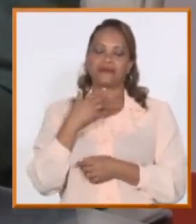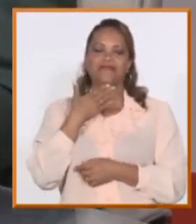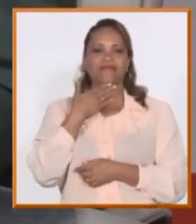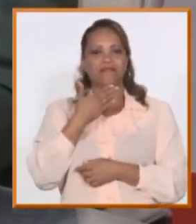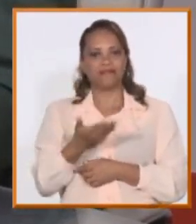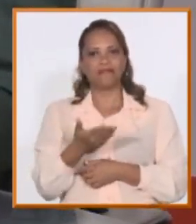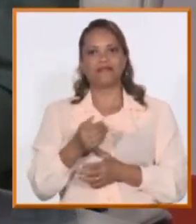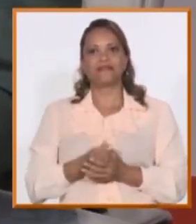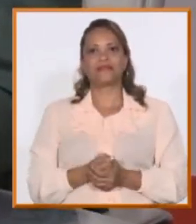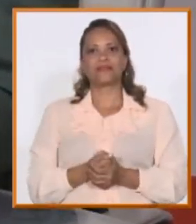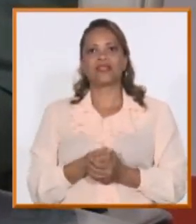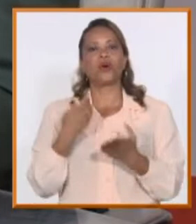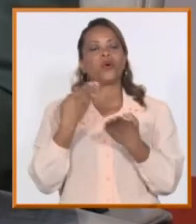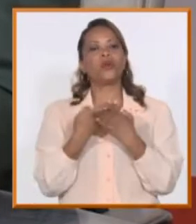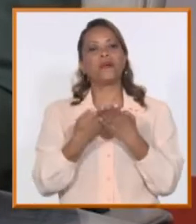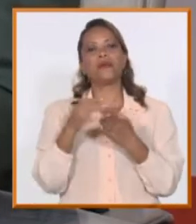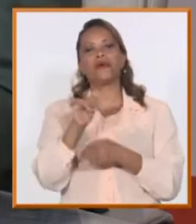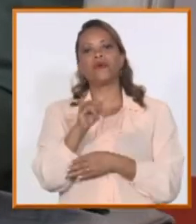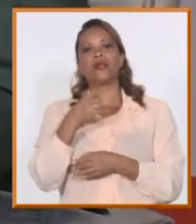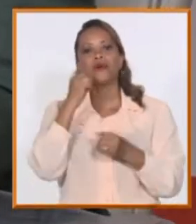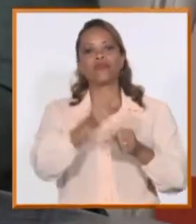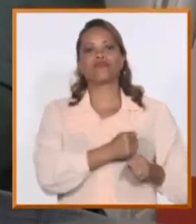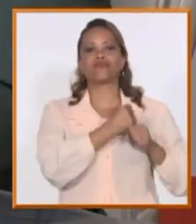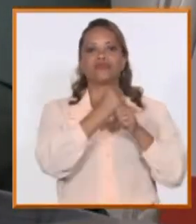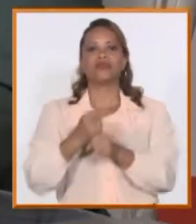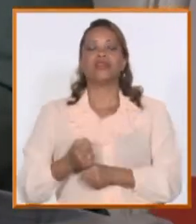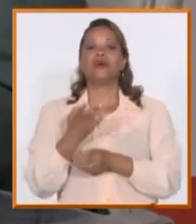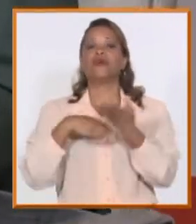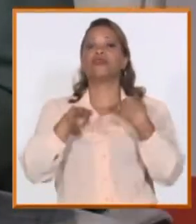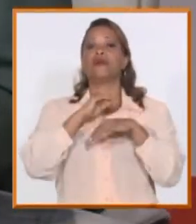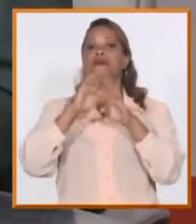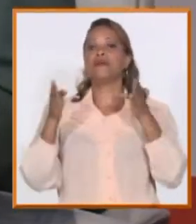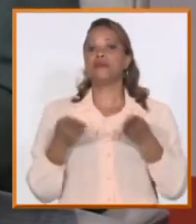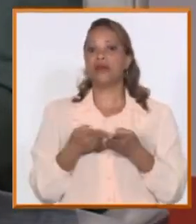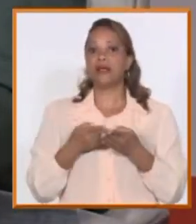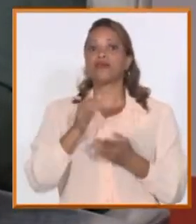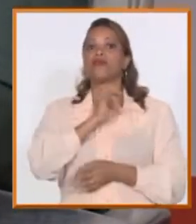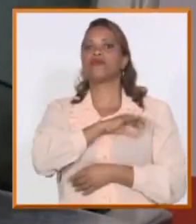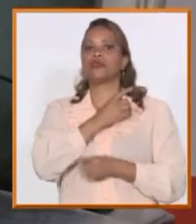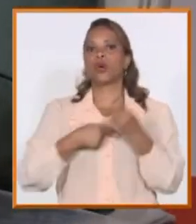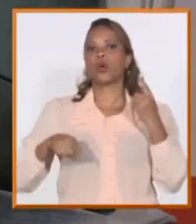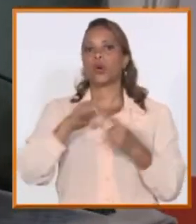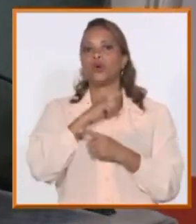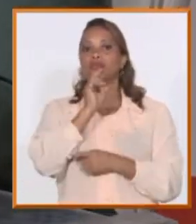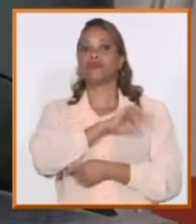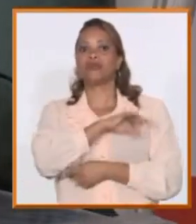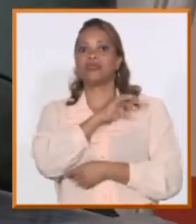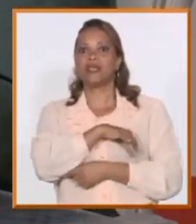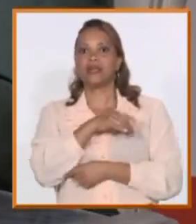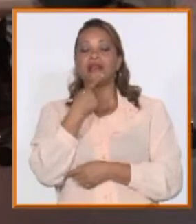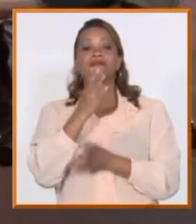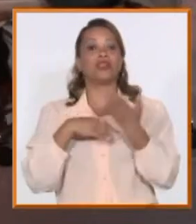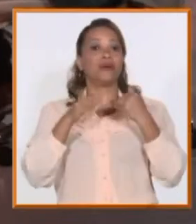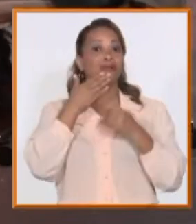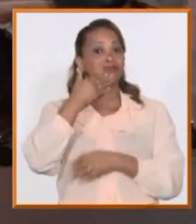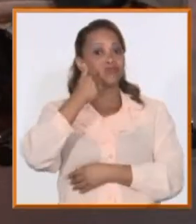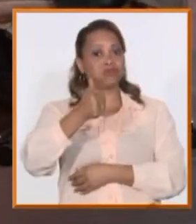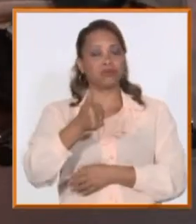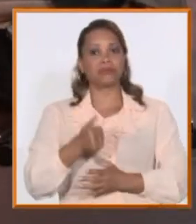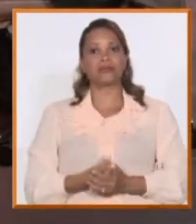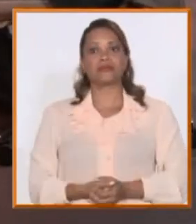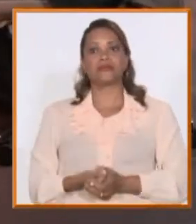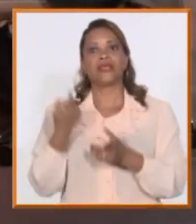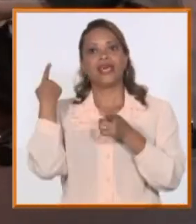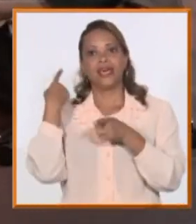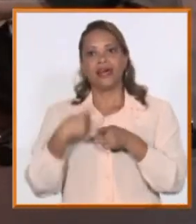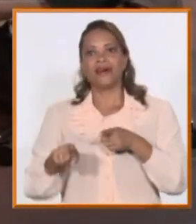consigue, en una prueba también con canoístas de nivel mundial. Y chilena, y además una chilena. La chilena Maillar con tremendo nivel. Y además Pelier creo